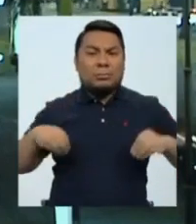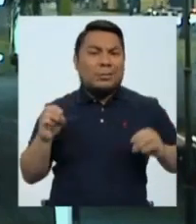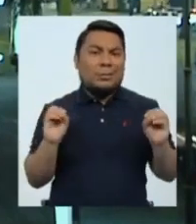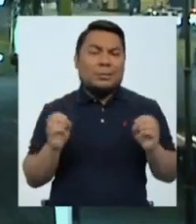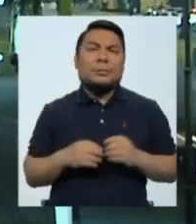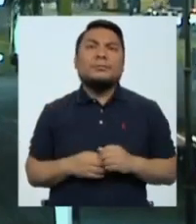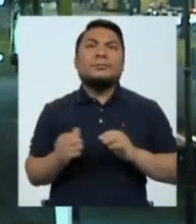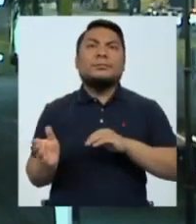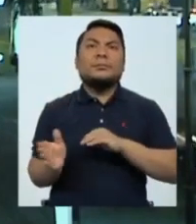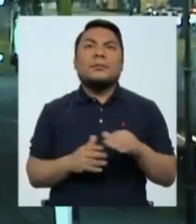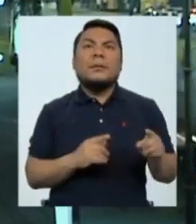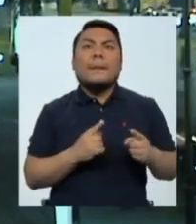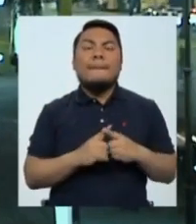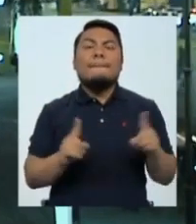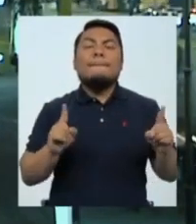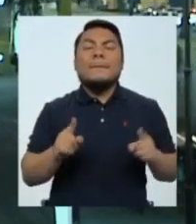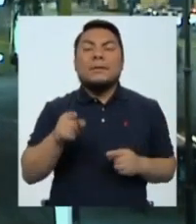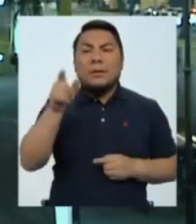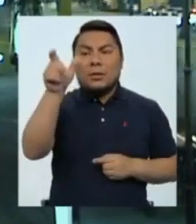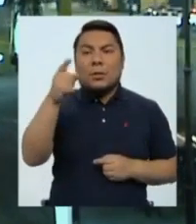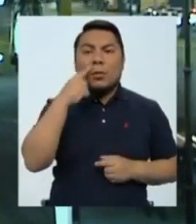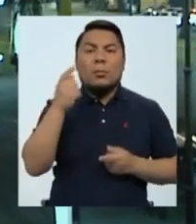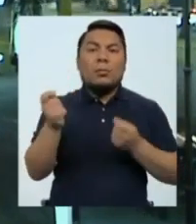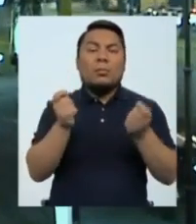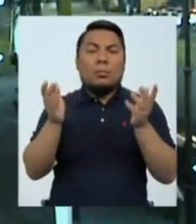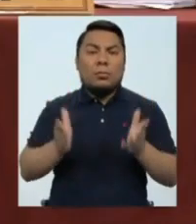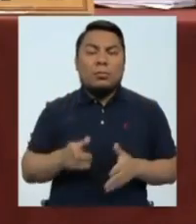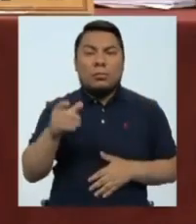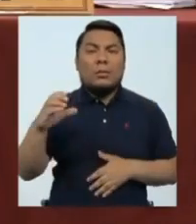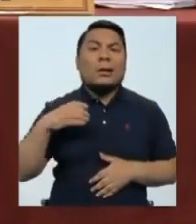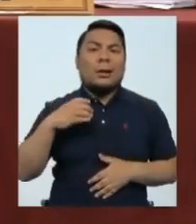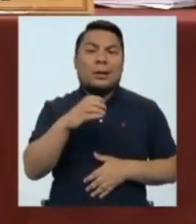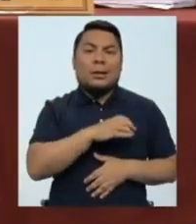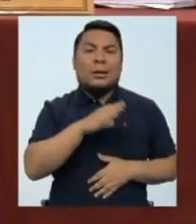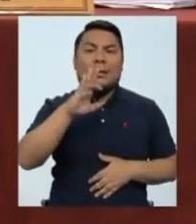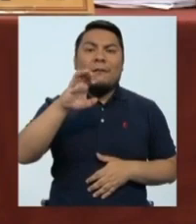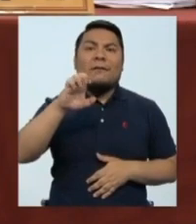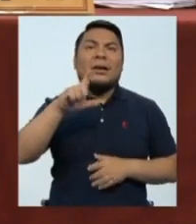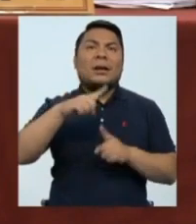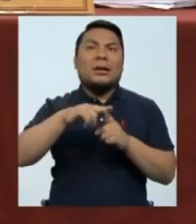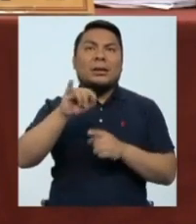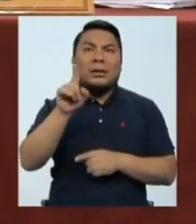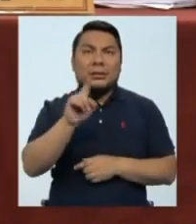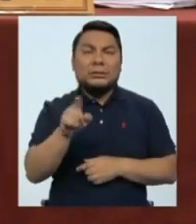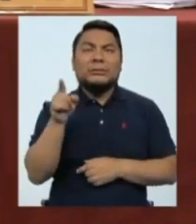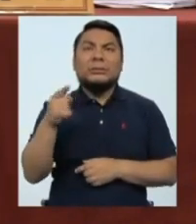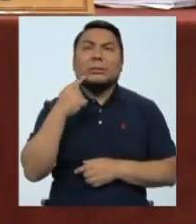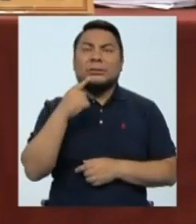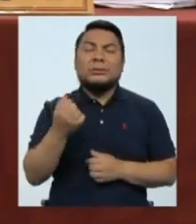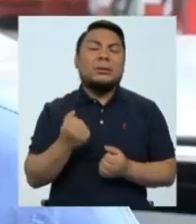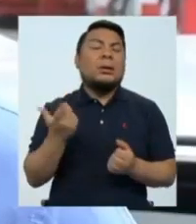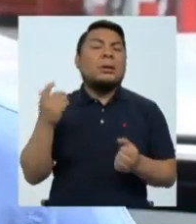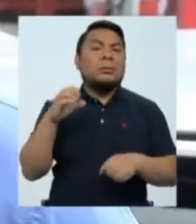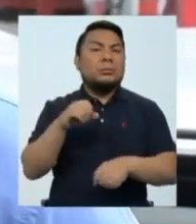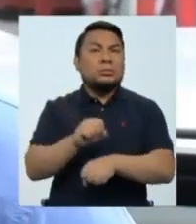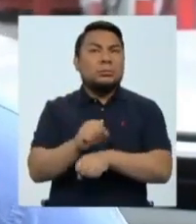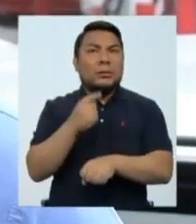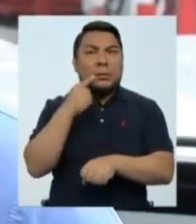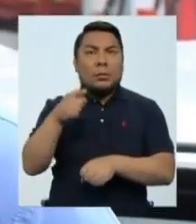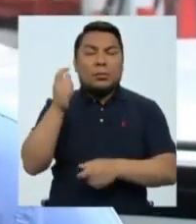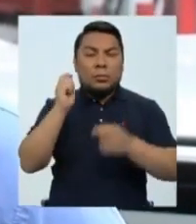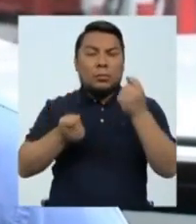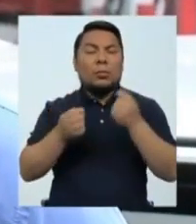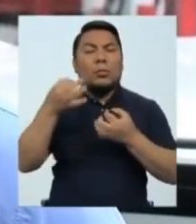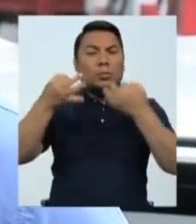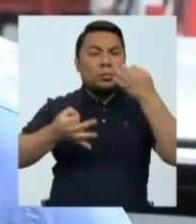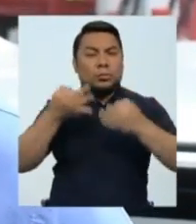Pero muy distinta es la situación para el gobernador regional del Callao, Félix Moreno, quien se salva de ir a la cárcel luego que el tercer juzgado de